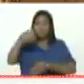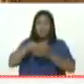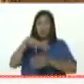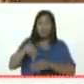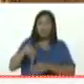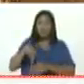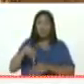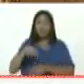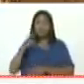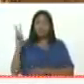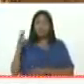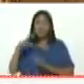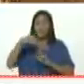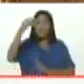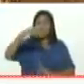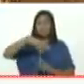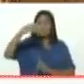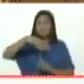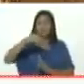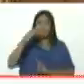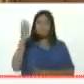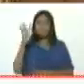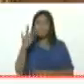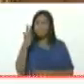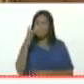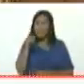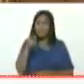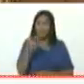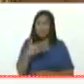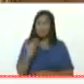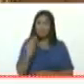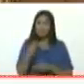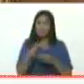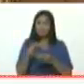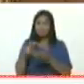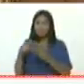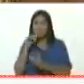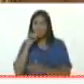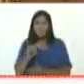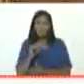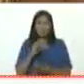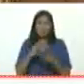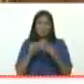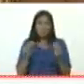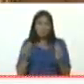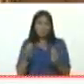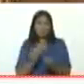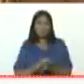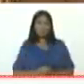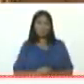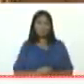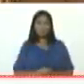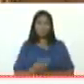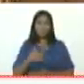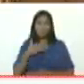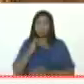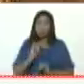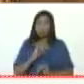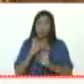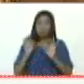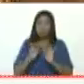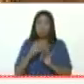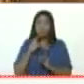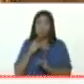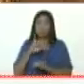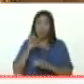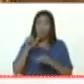-cómica en Altamira. Pareciera que es un caliche cualquier denuncia. Yo lo siento así, se lo